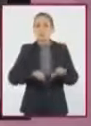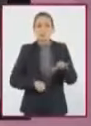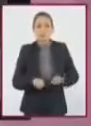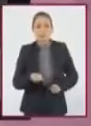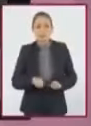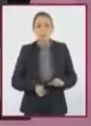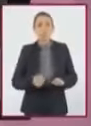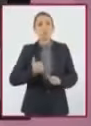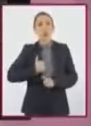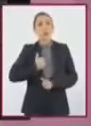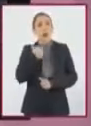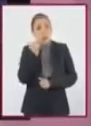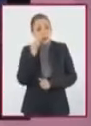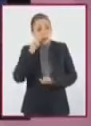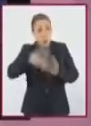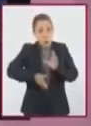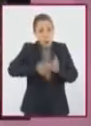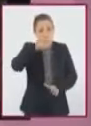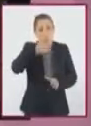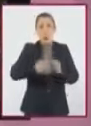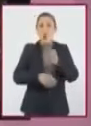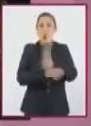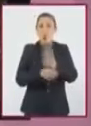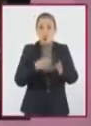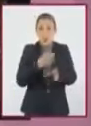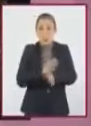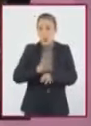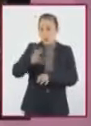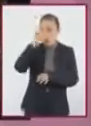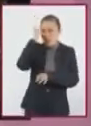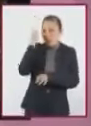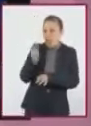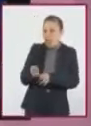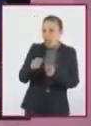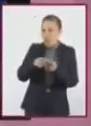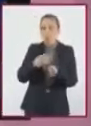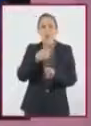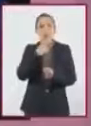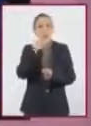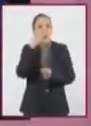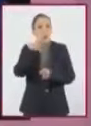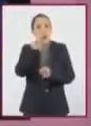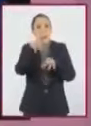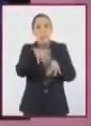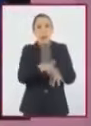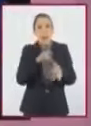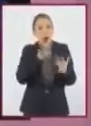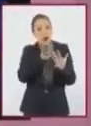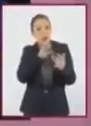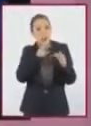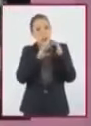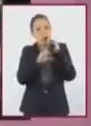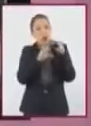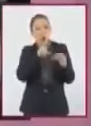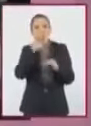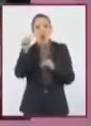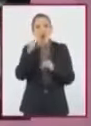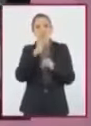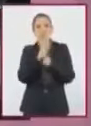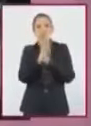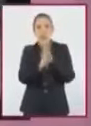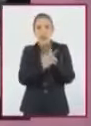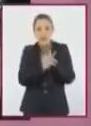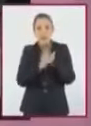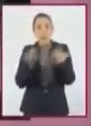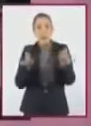actividades. Aprovechamos sus recursos, aprendemos de ellos, los utilizamos para mantener contacto y comunicación con otras